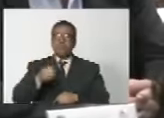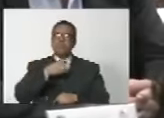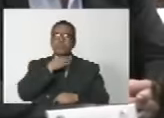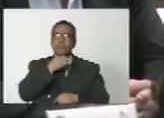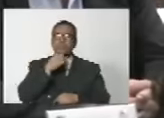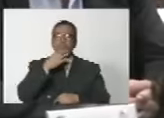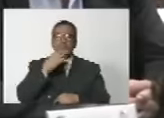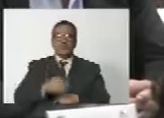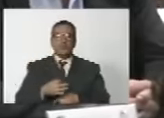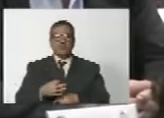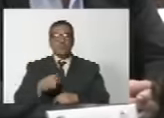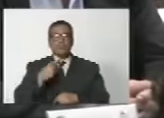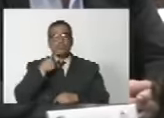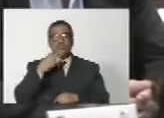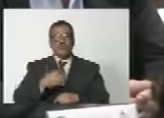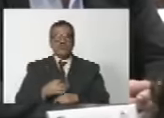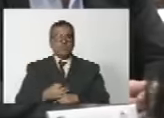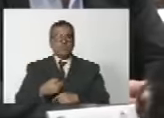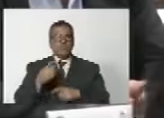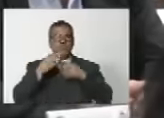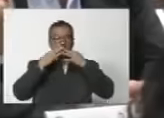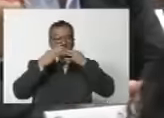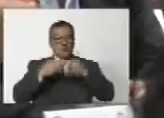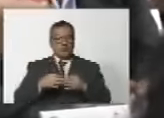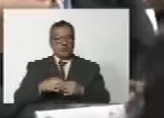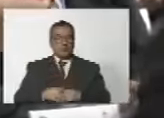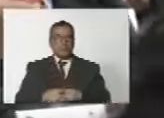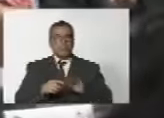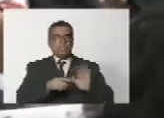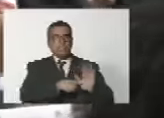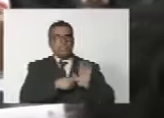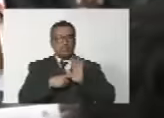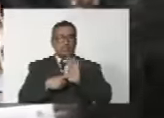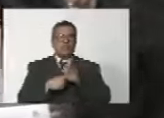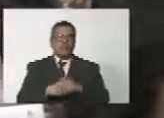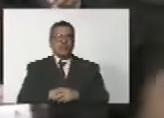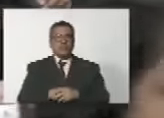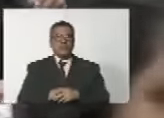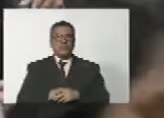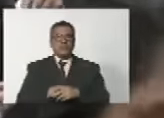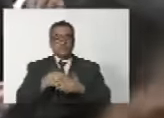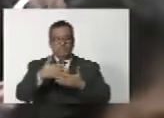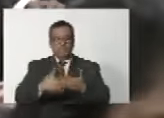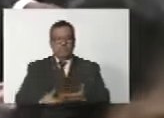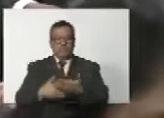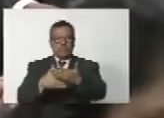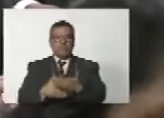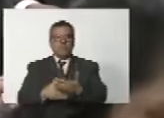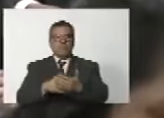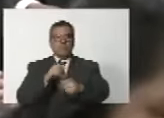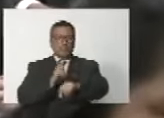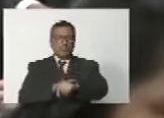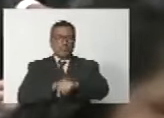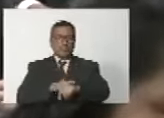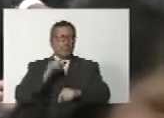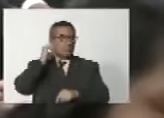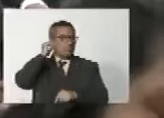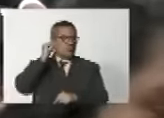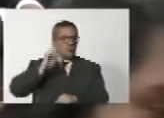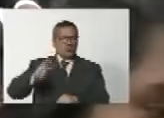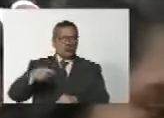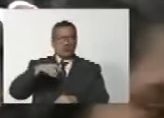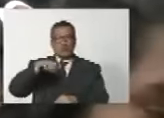placer, es un privilegio realmente presentar la credencial de la autora